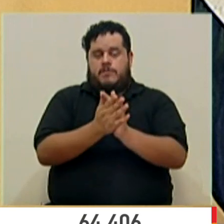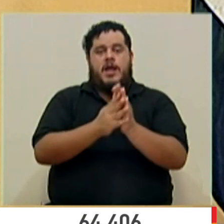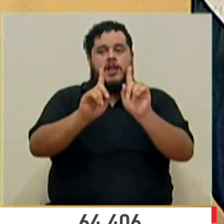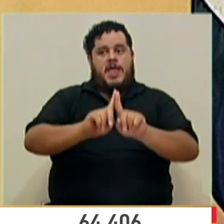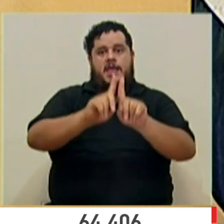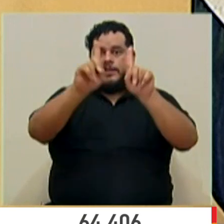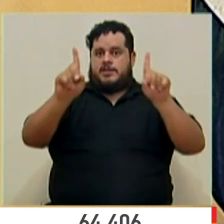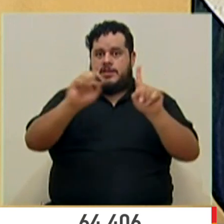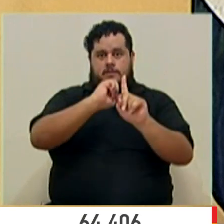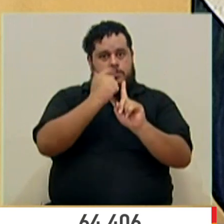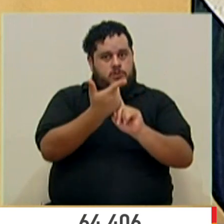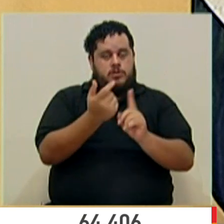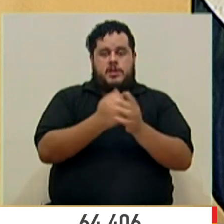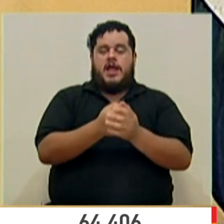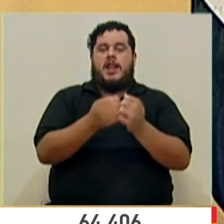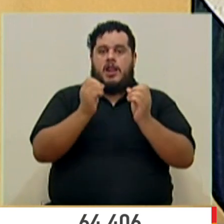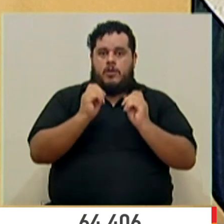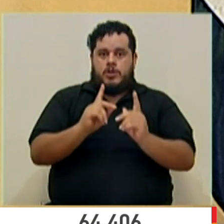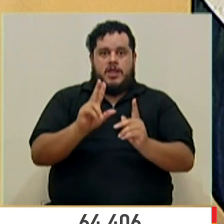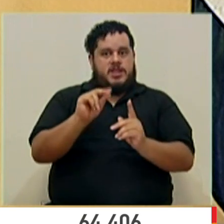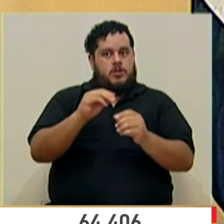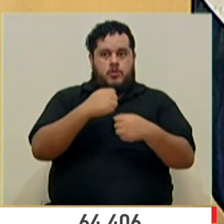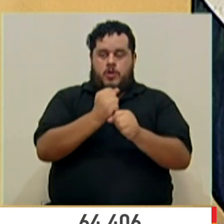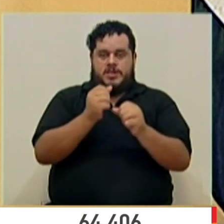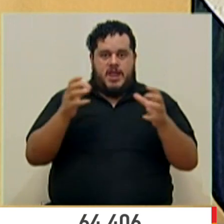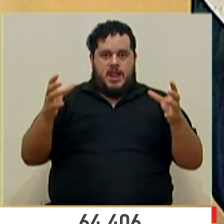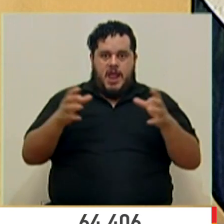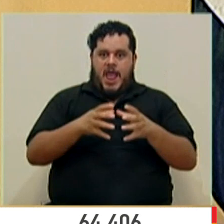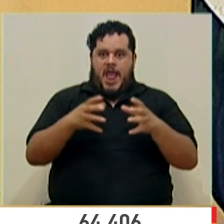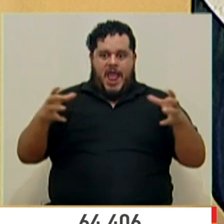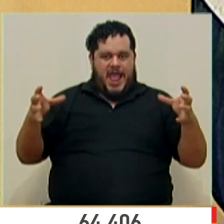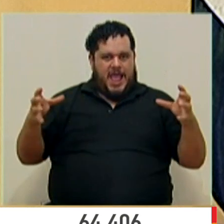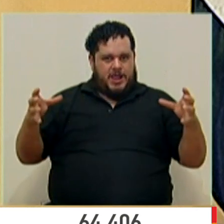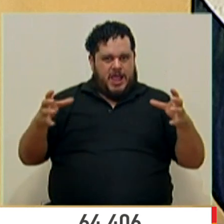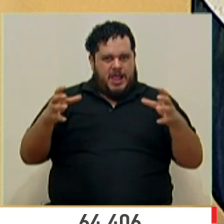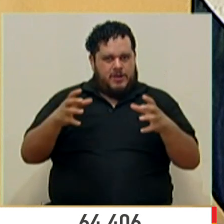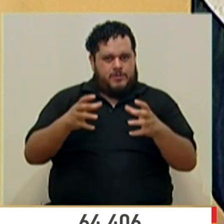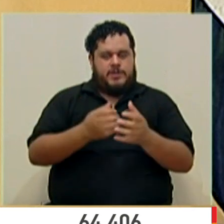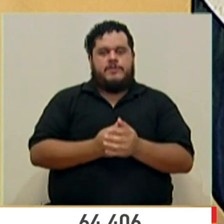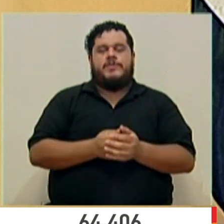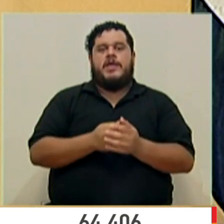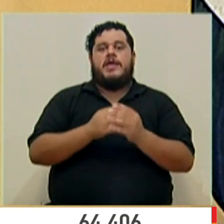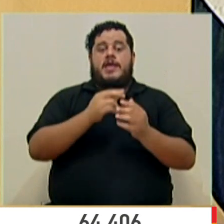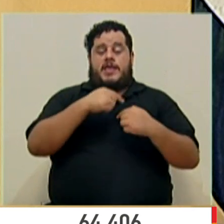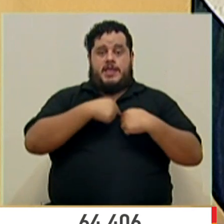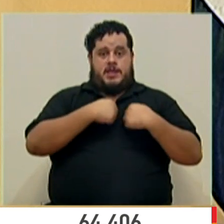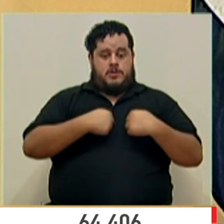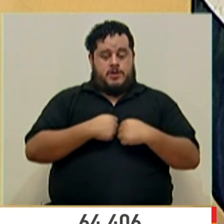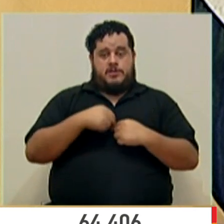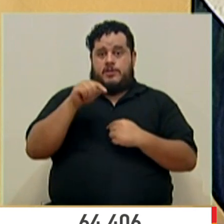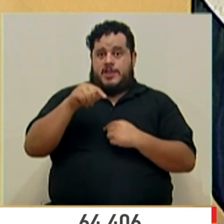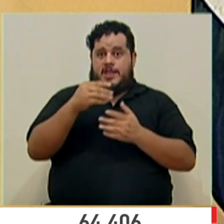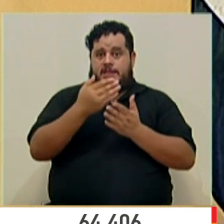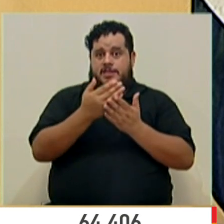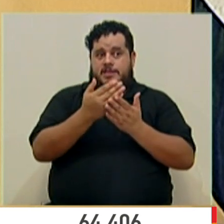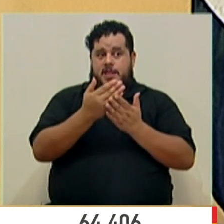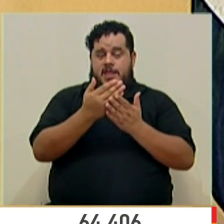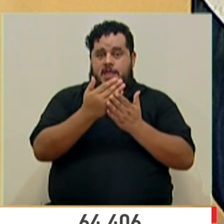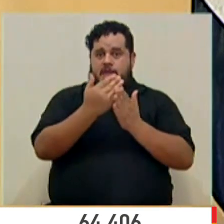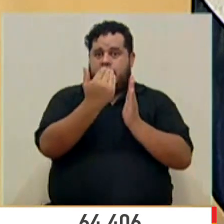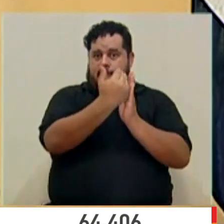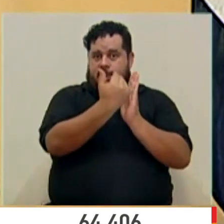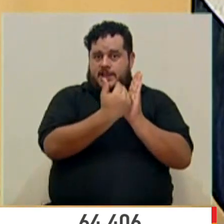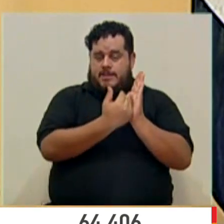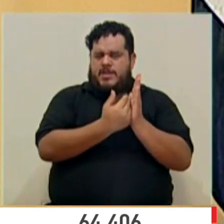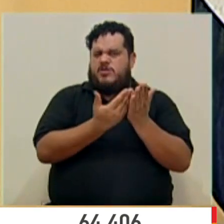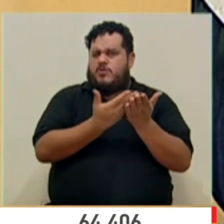distanciamiento social, la oportunidad de no hacer aglomeraciones. Y el corazón de este lineamiento tiene